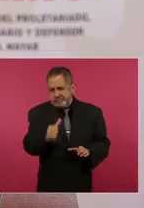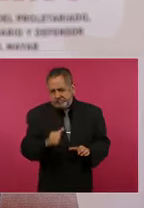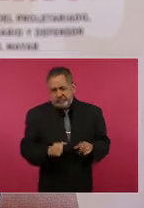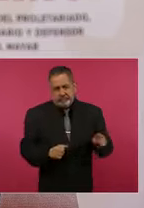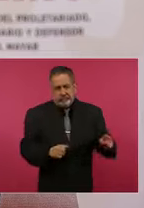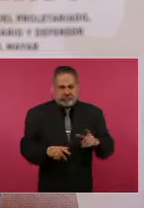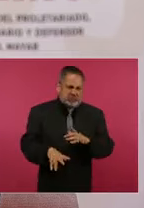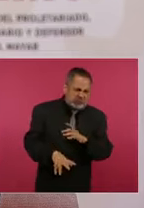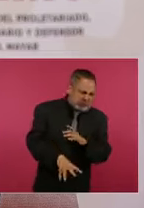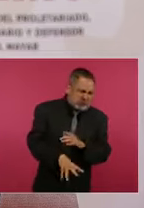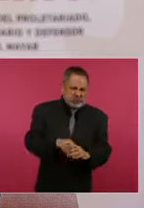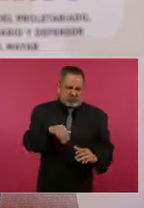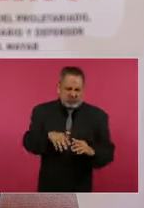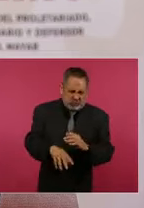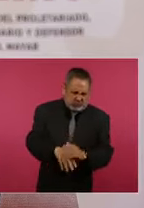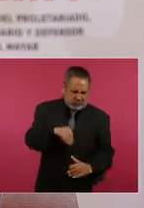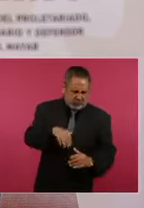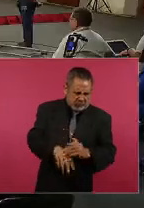explotaron